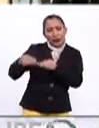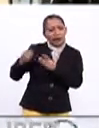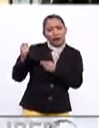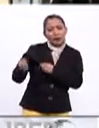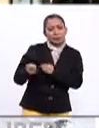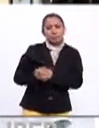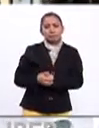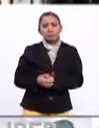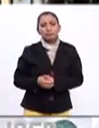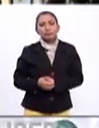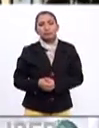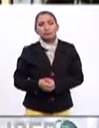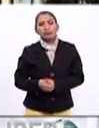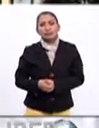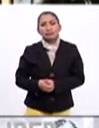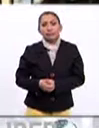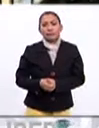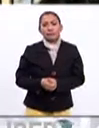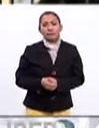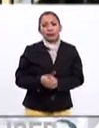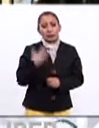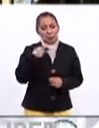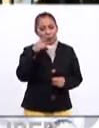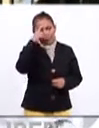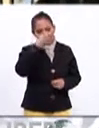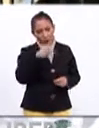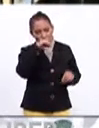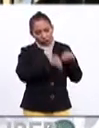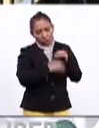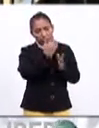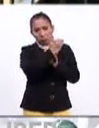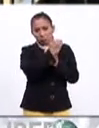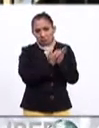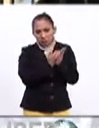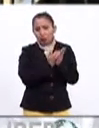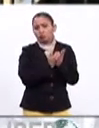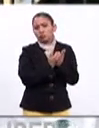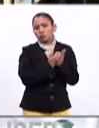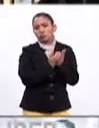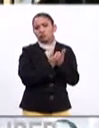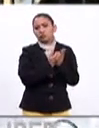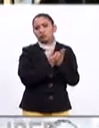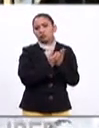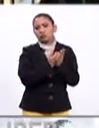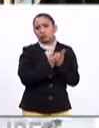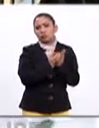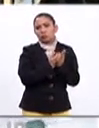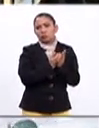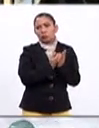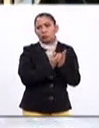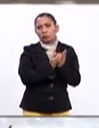significa que la mezcla mexicana ha bajado más que otros